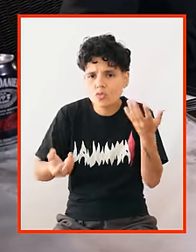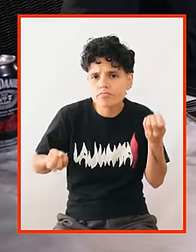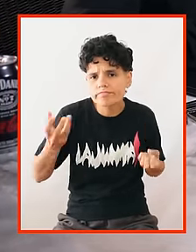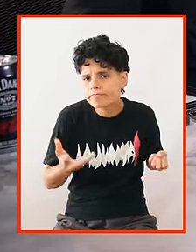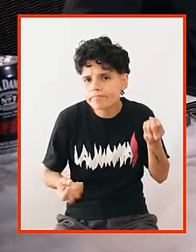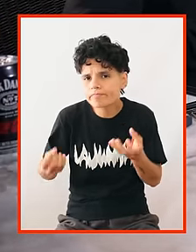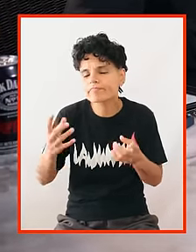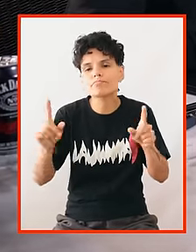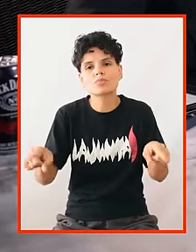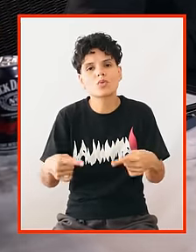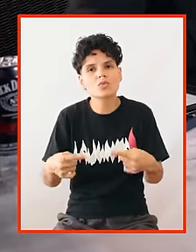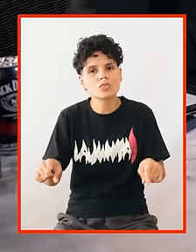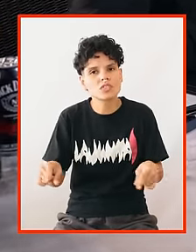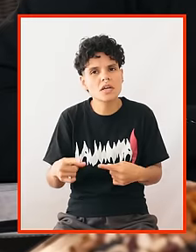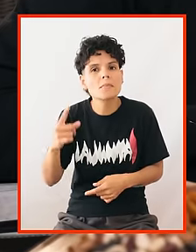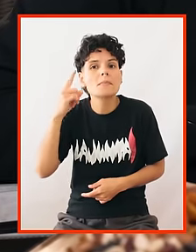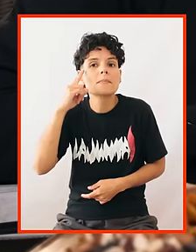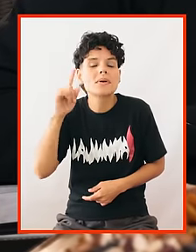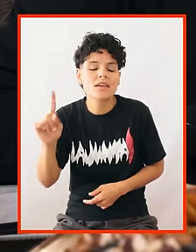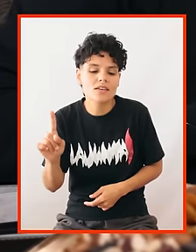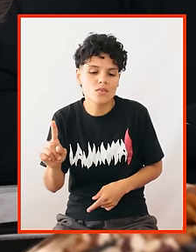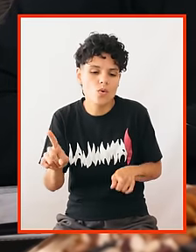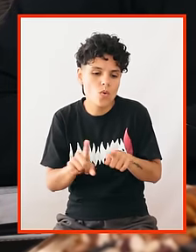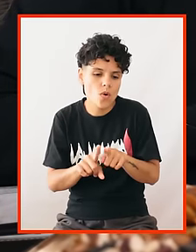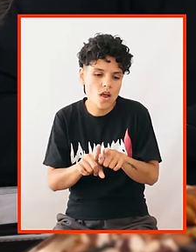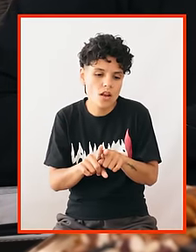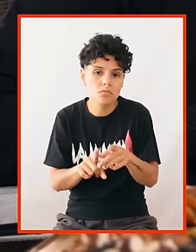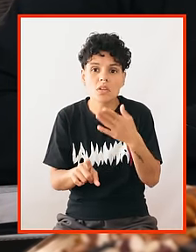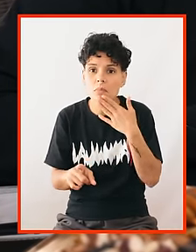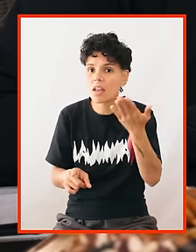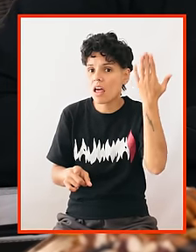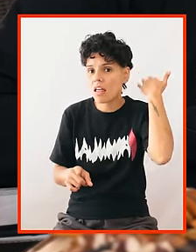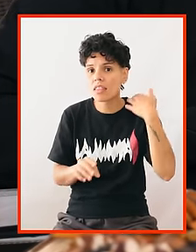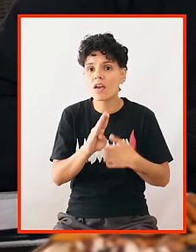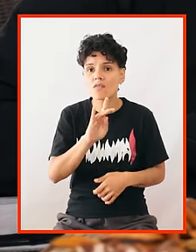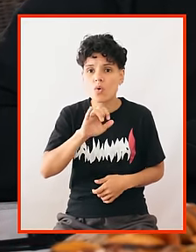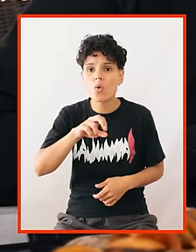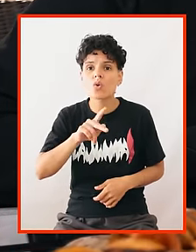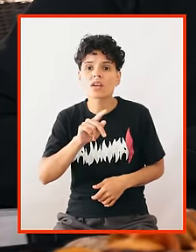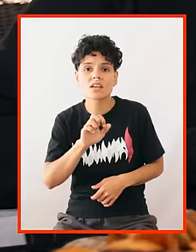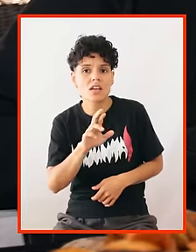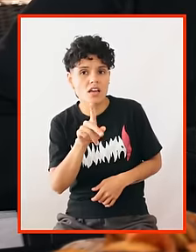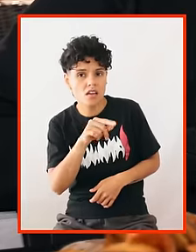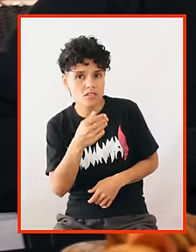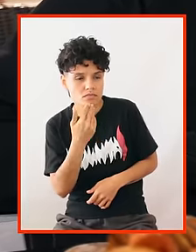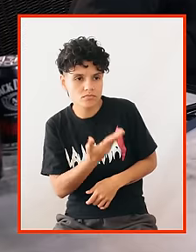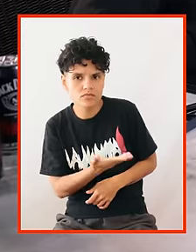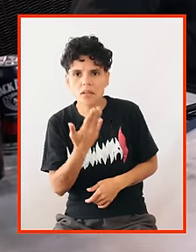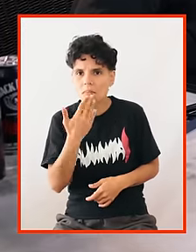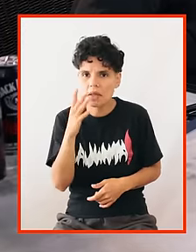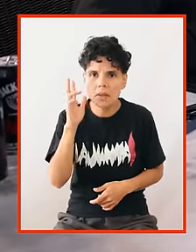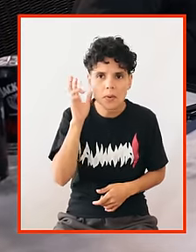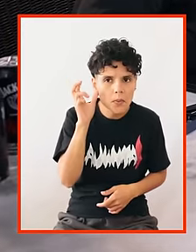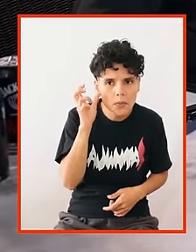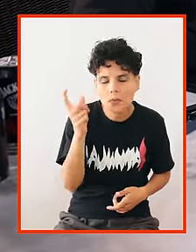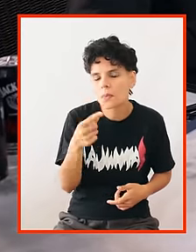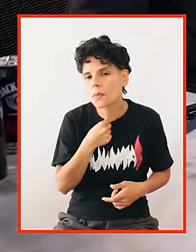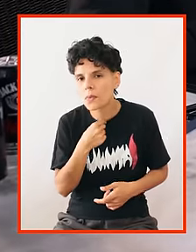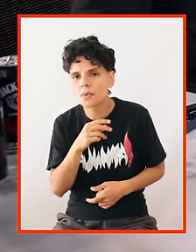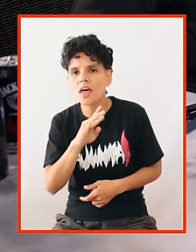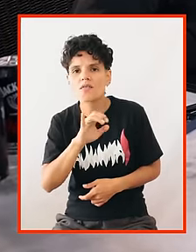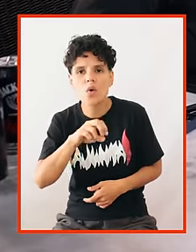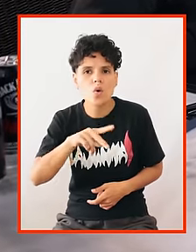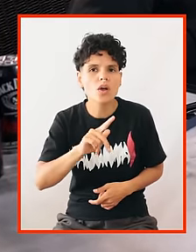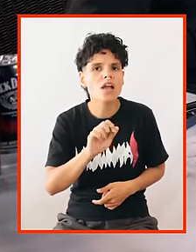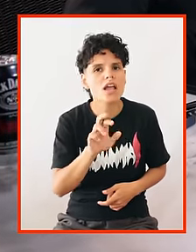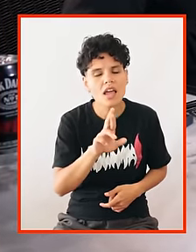que también creciendo escuchando los Bunkers. O sea, hacen música urbana, pero escuchan los Bunkers, escuchan los